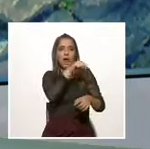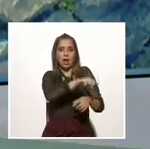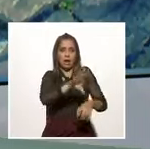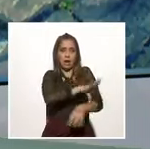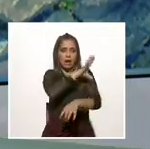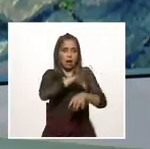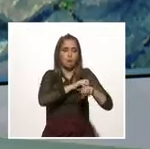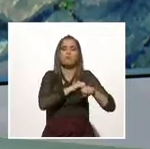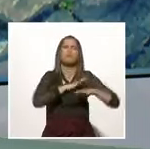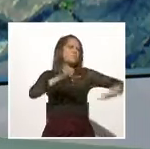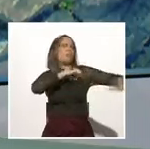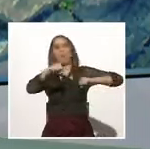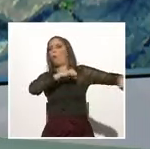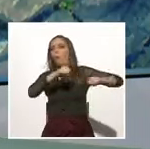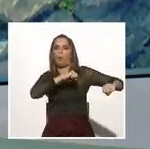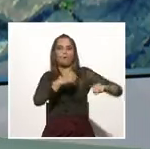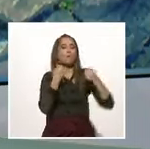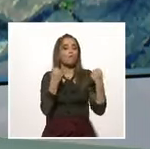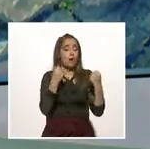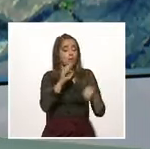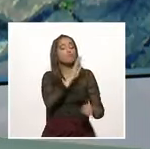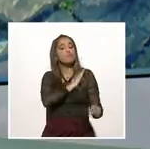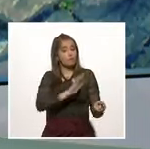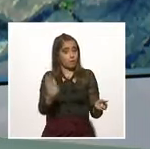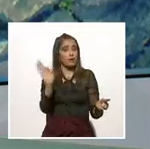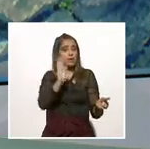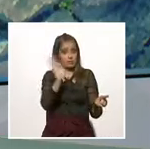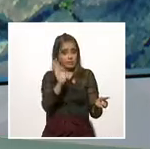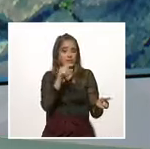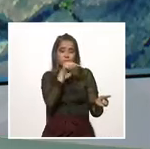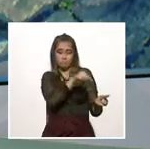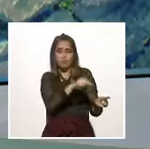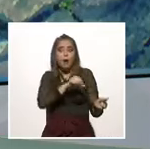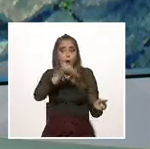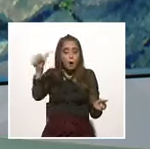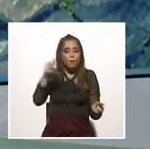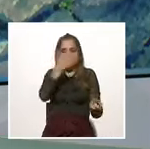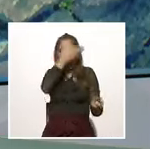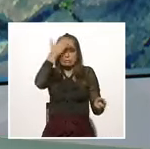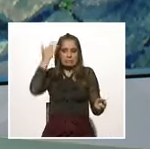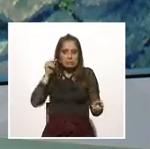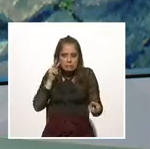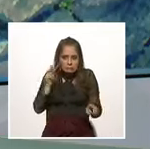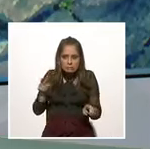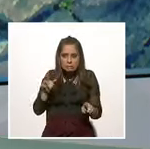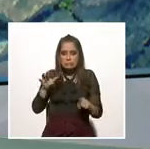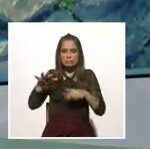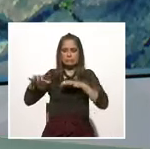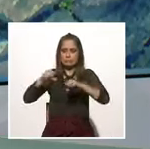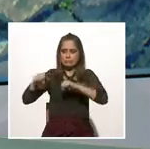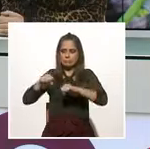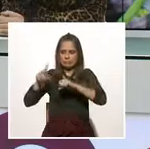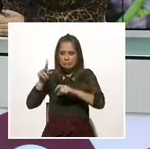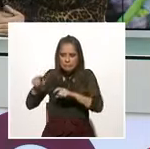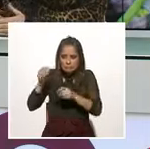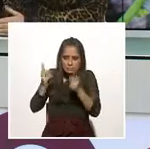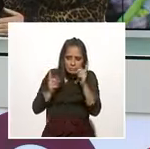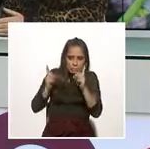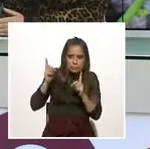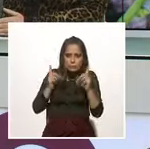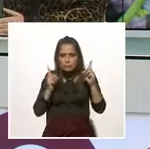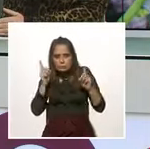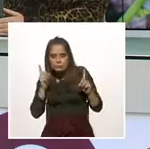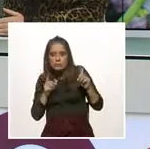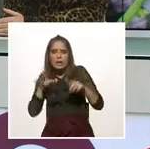preparación, estar conscientes que hay fenómenos que son predecibles, pero otros no. Ajá. Los sismos son fenómenos impredecibles. O sea, pero nadie que nos